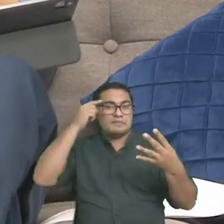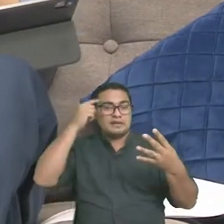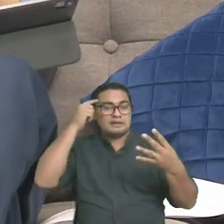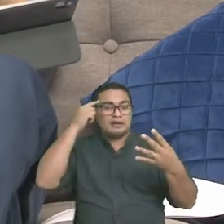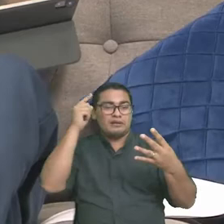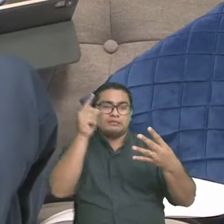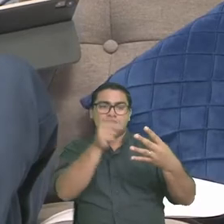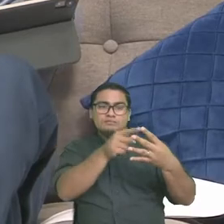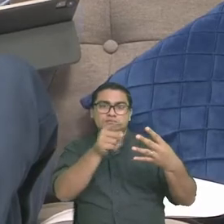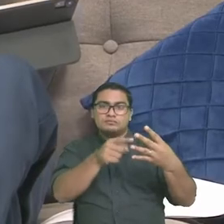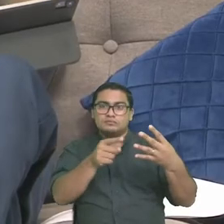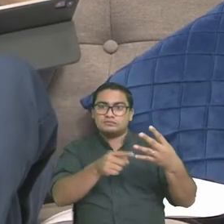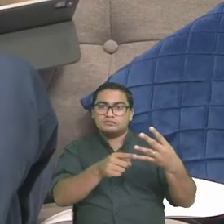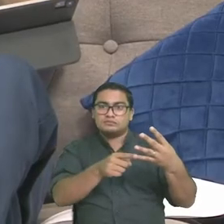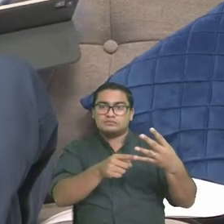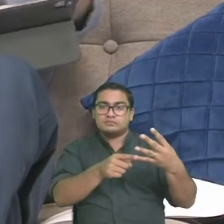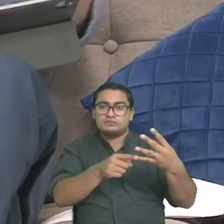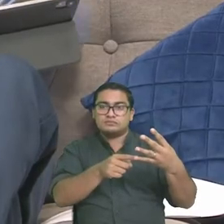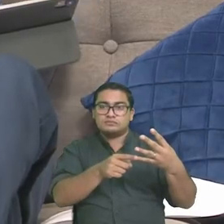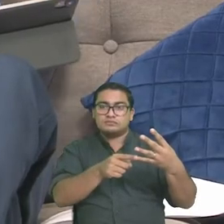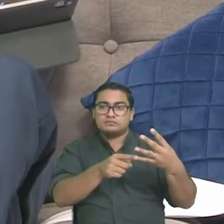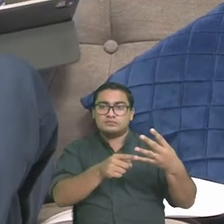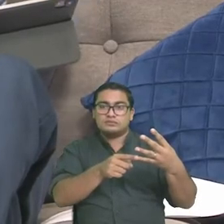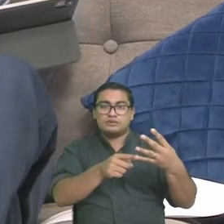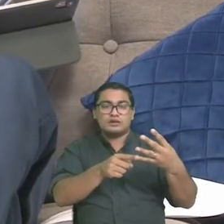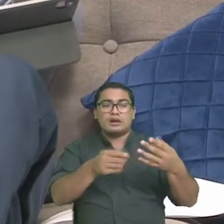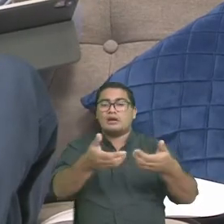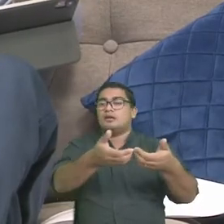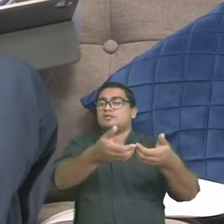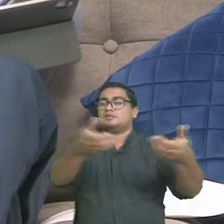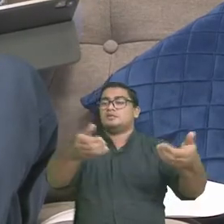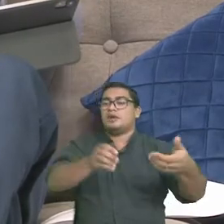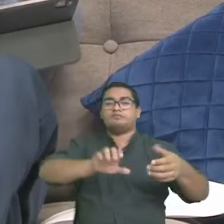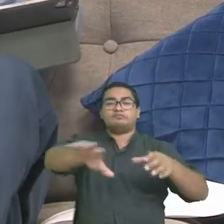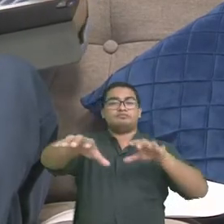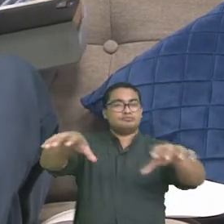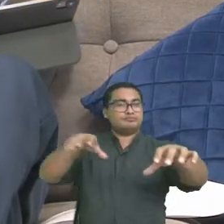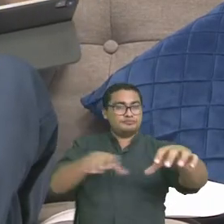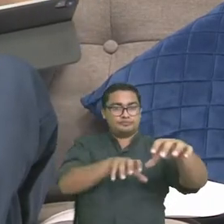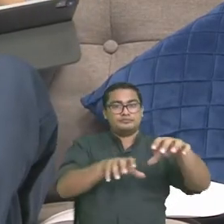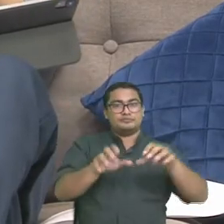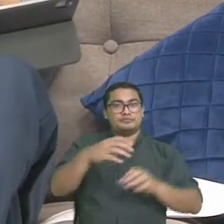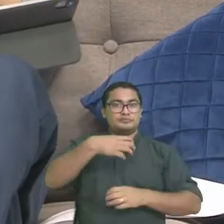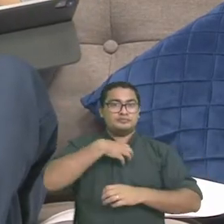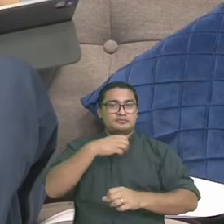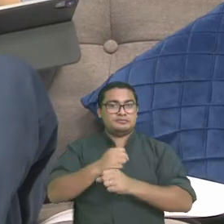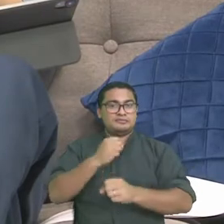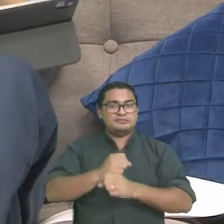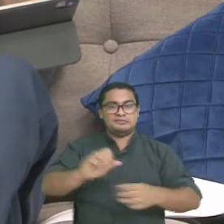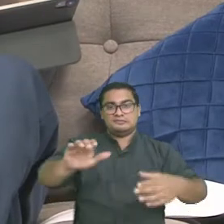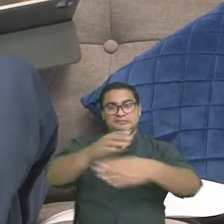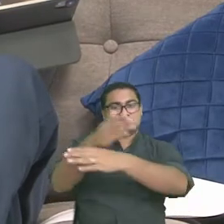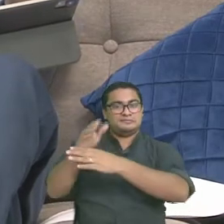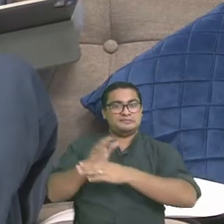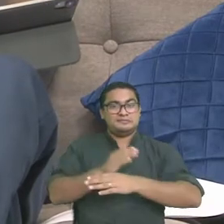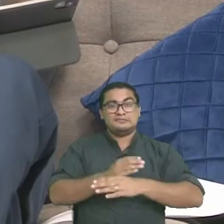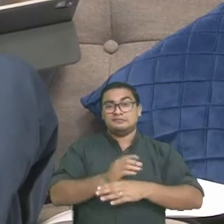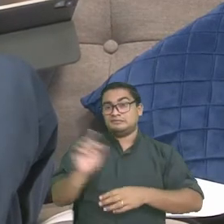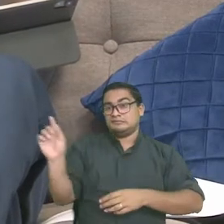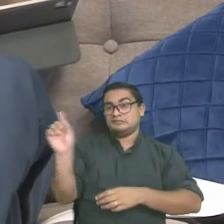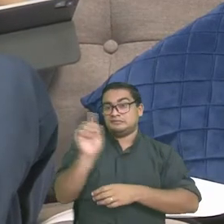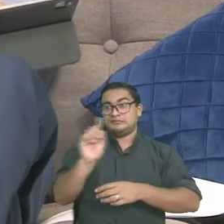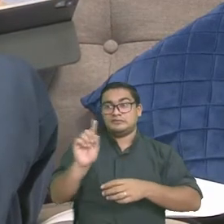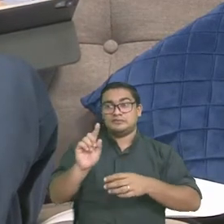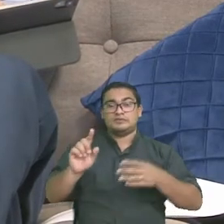Estado de manera aislada. No son cuatro islas con agendas distintas cada uno, sino de que a